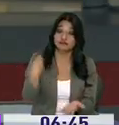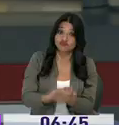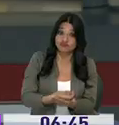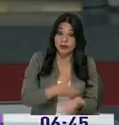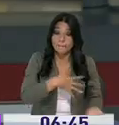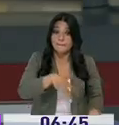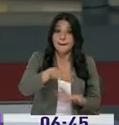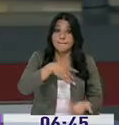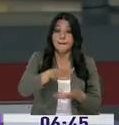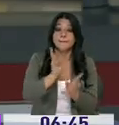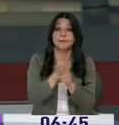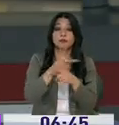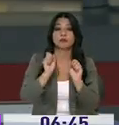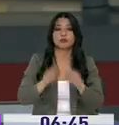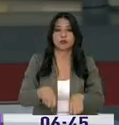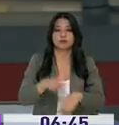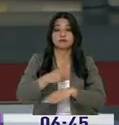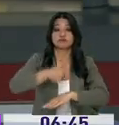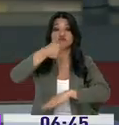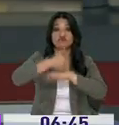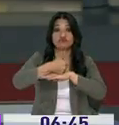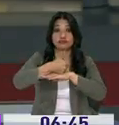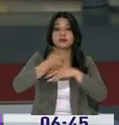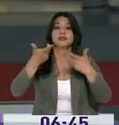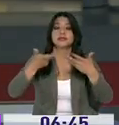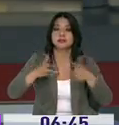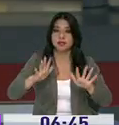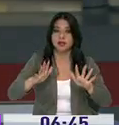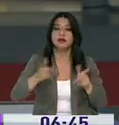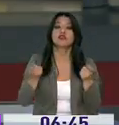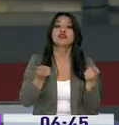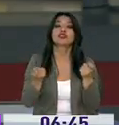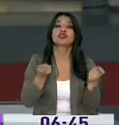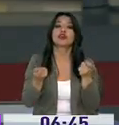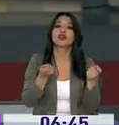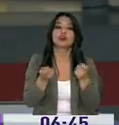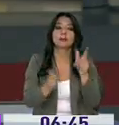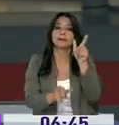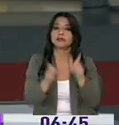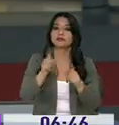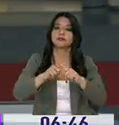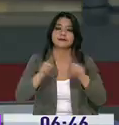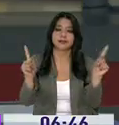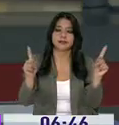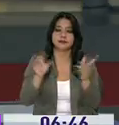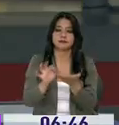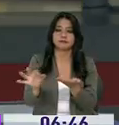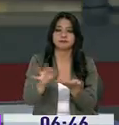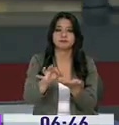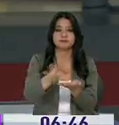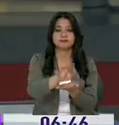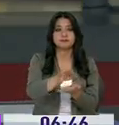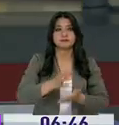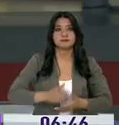de estos productos. Las autoridades están realizando operativos de control en varios cantones. Veamos.